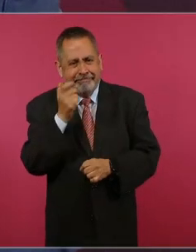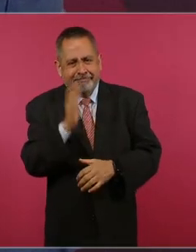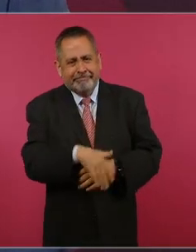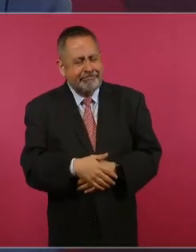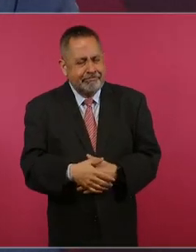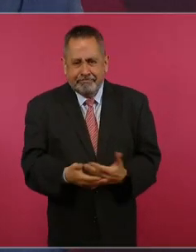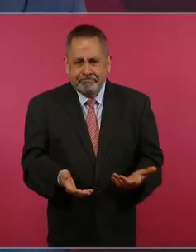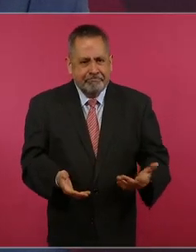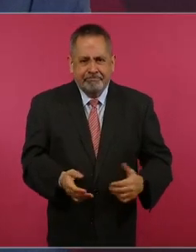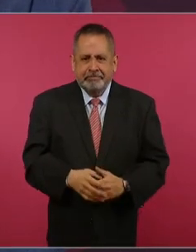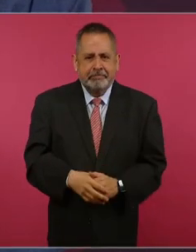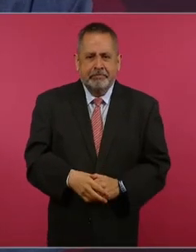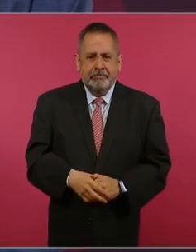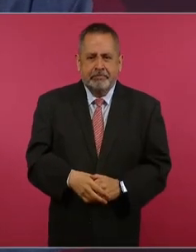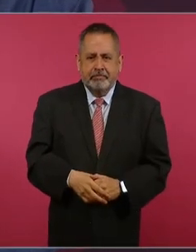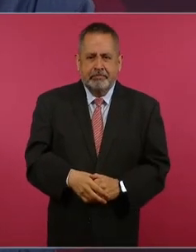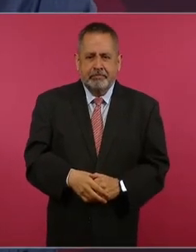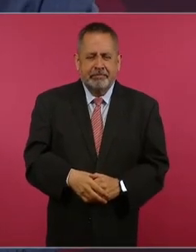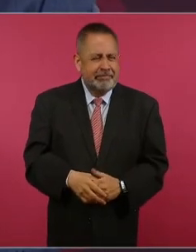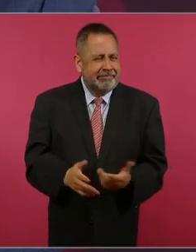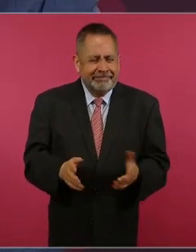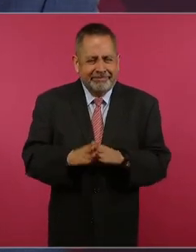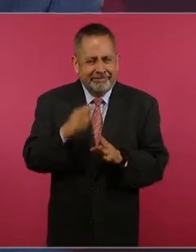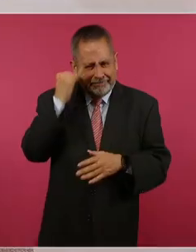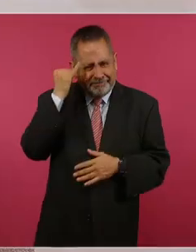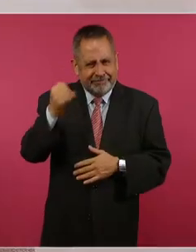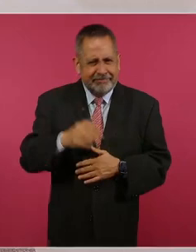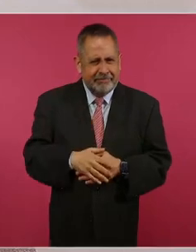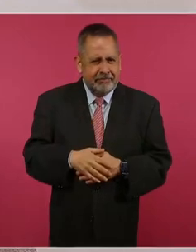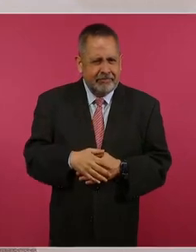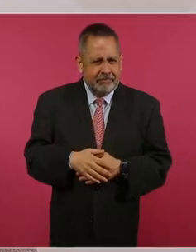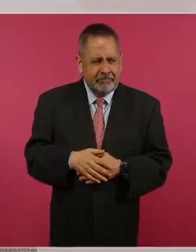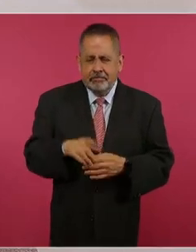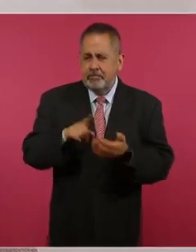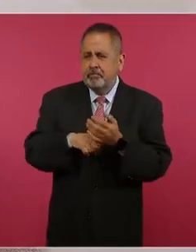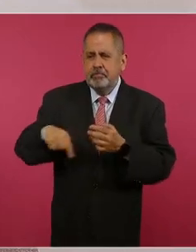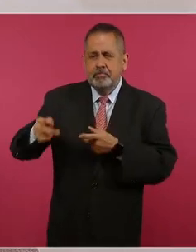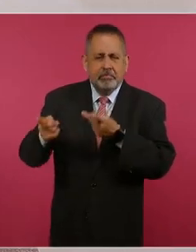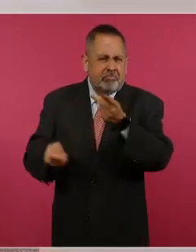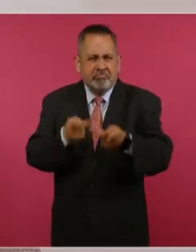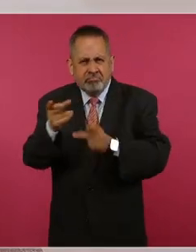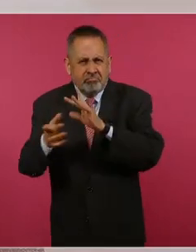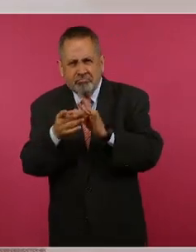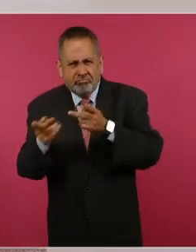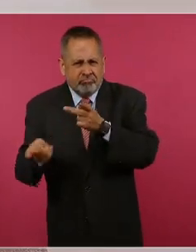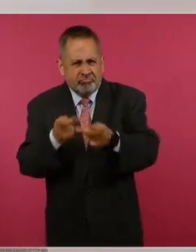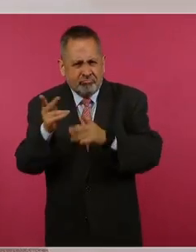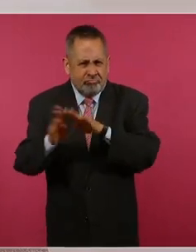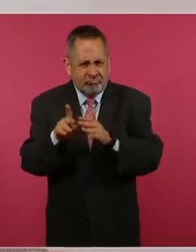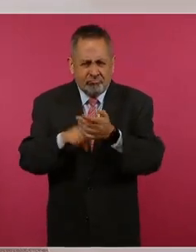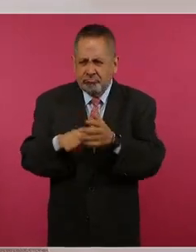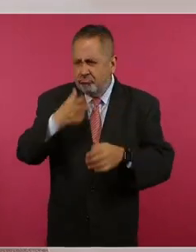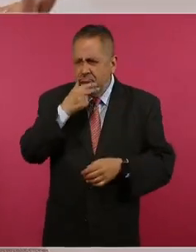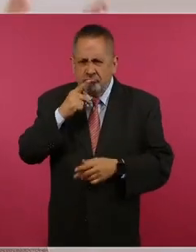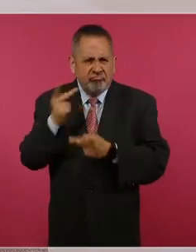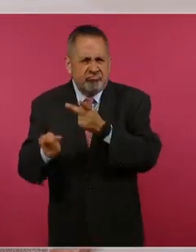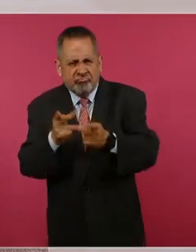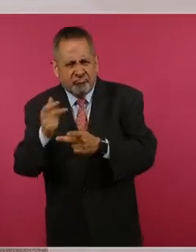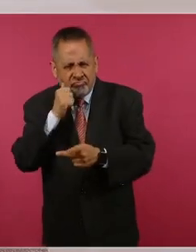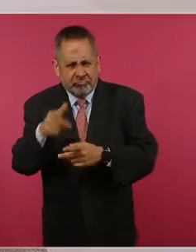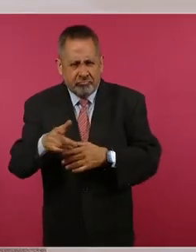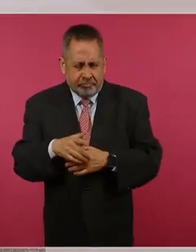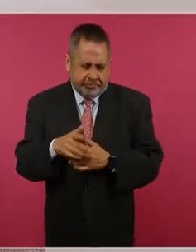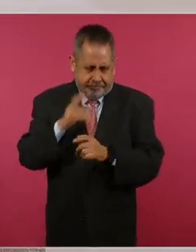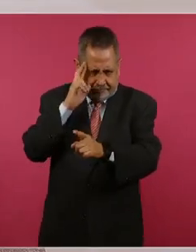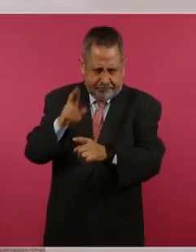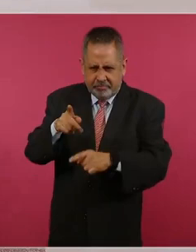No, pues ¿qué van a imaginar ustedes que son tan preguntones, no? Preguntonas, con